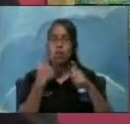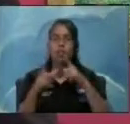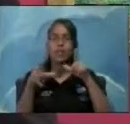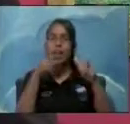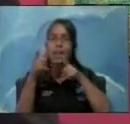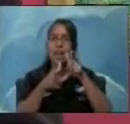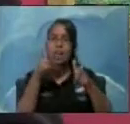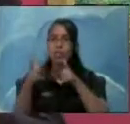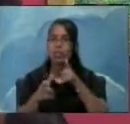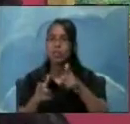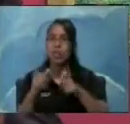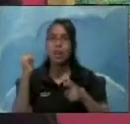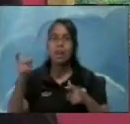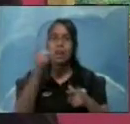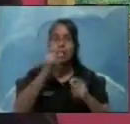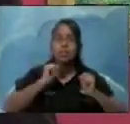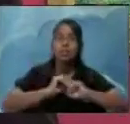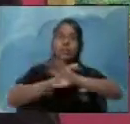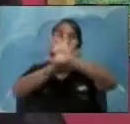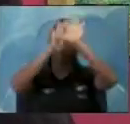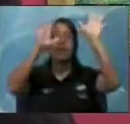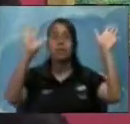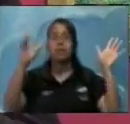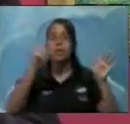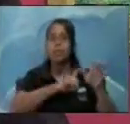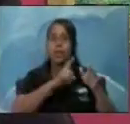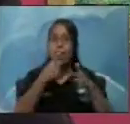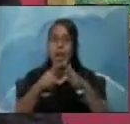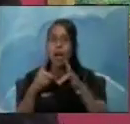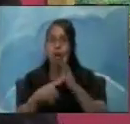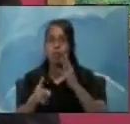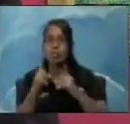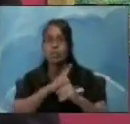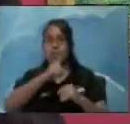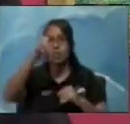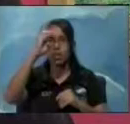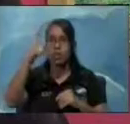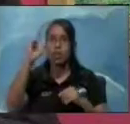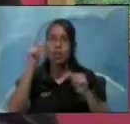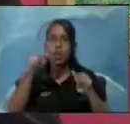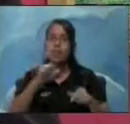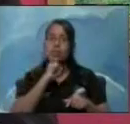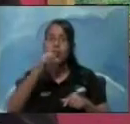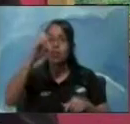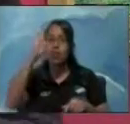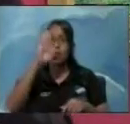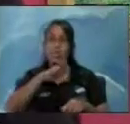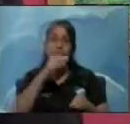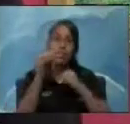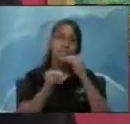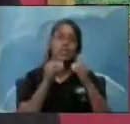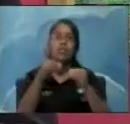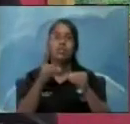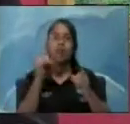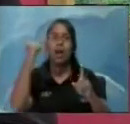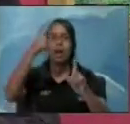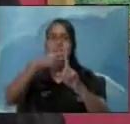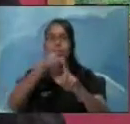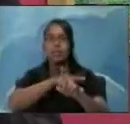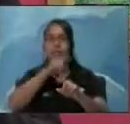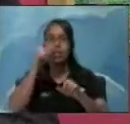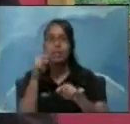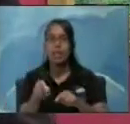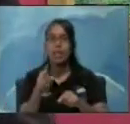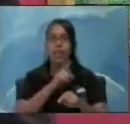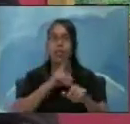alabado sea Dios la gente se maravilla de las cosas de Dios eso es lo que Dios está haciendo a a través de